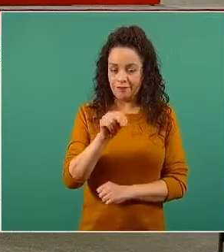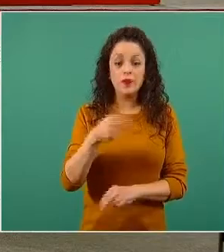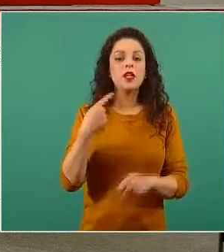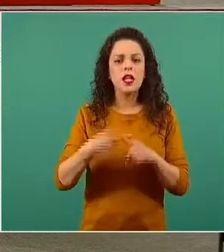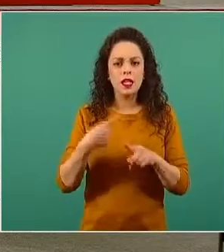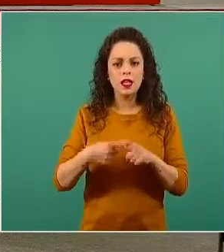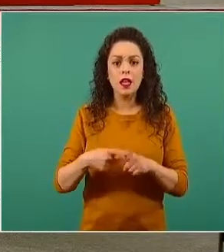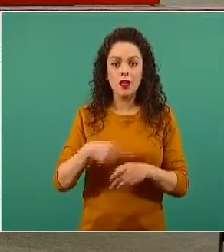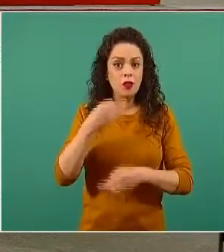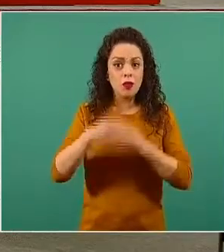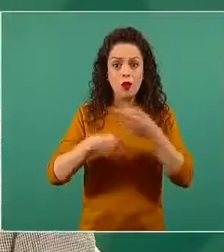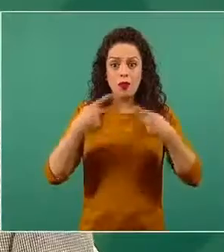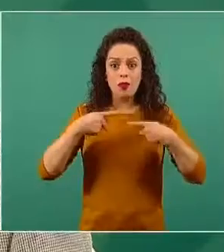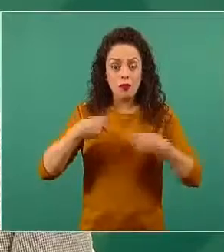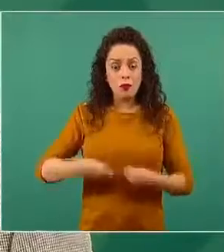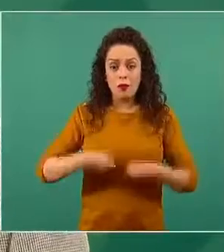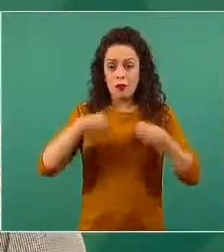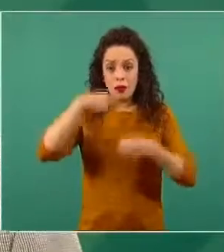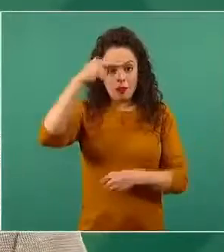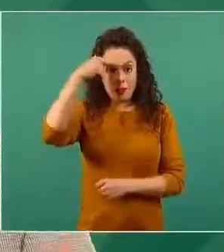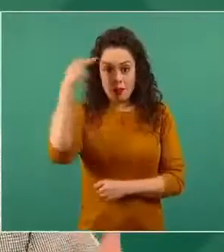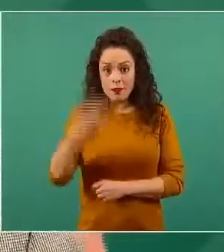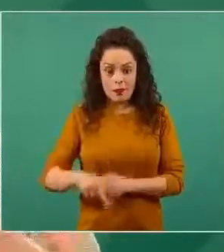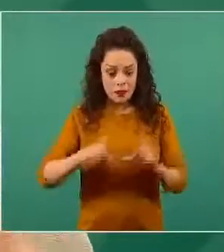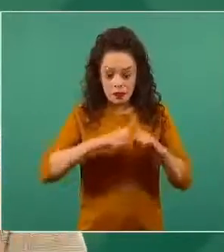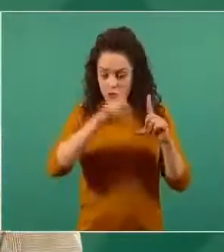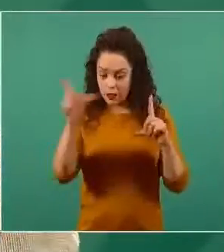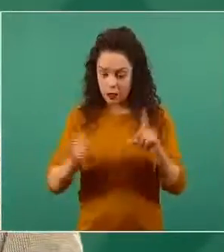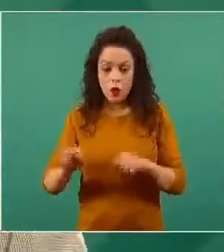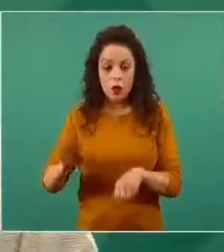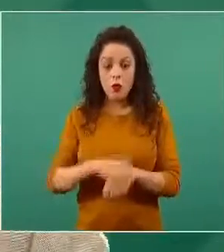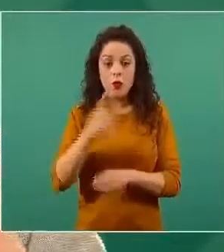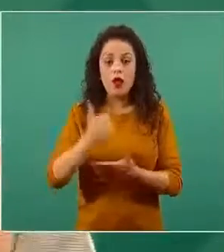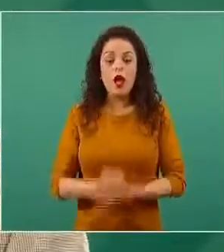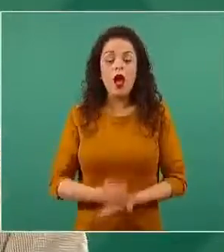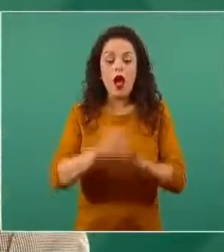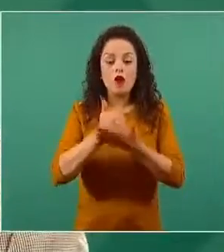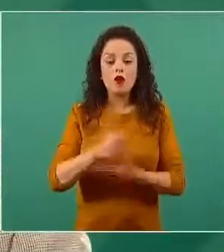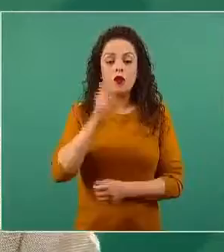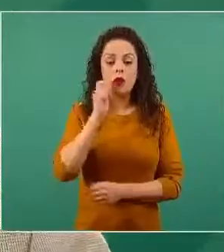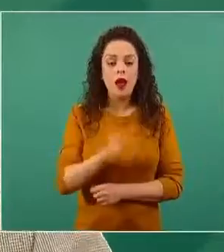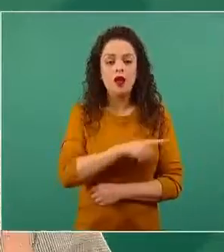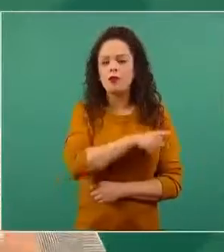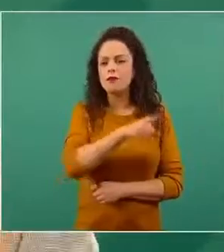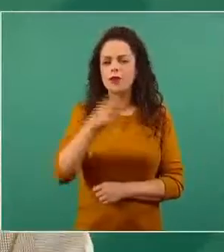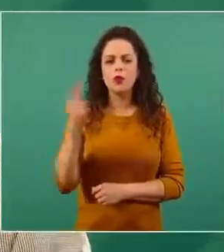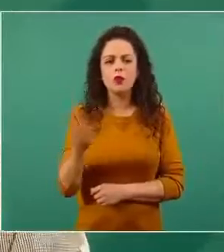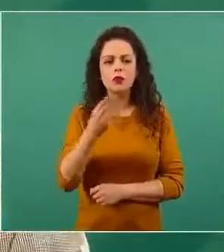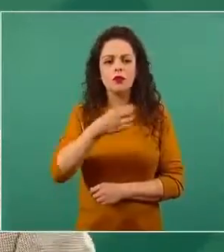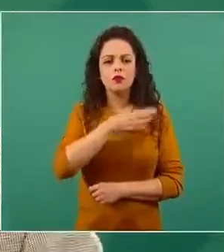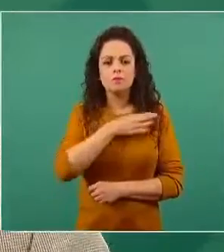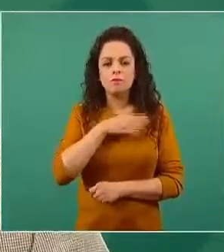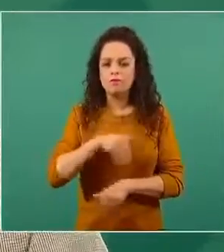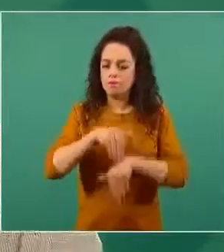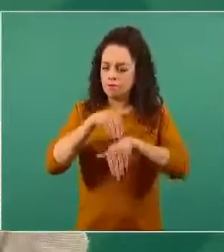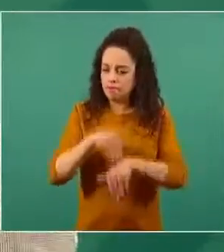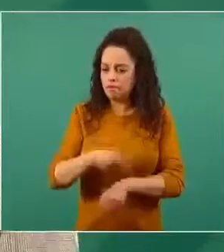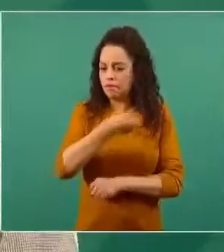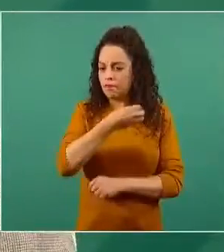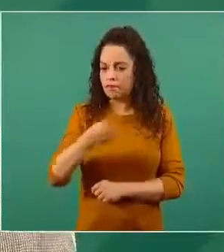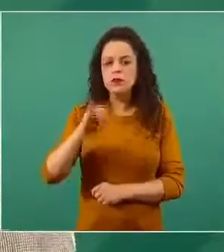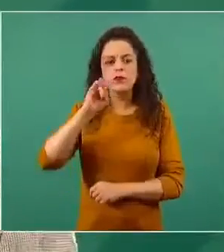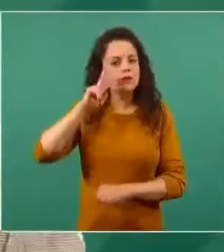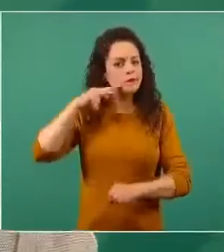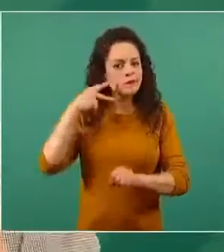México, porque si algo ayuda es la disciplina, la generosidad, la disposición, el